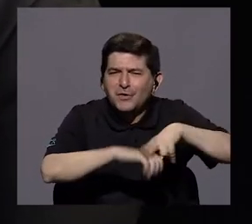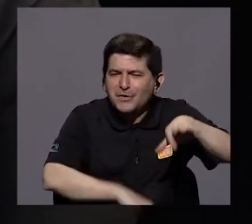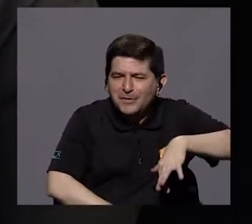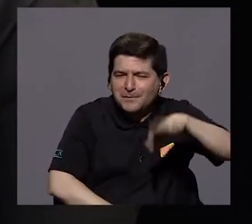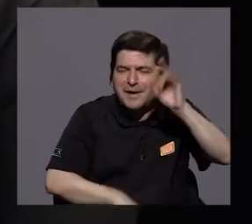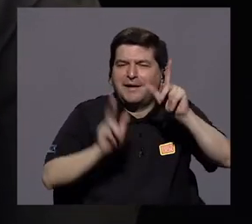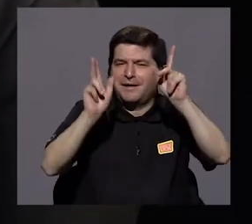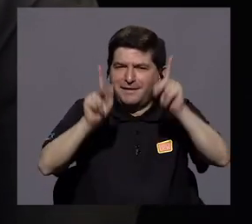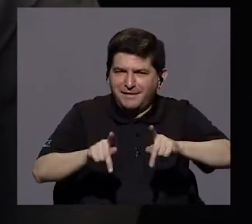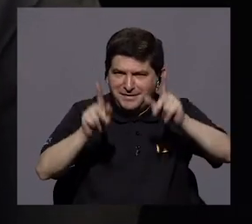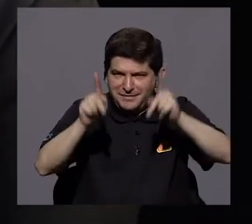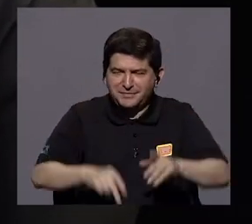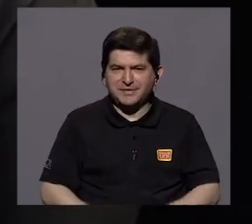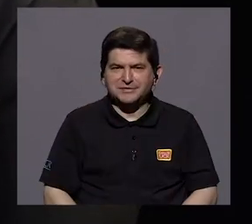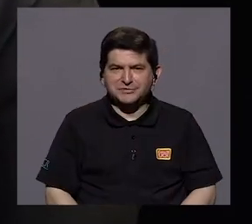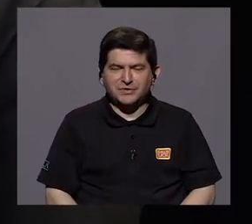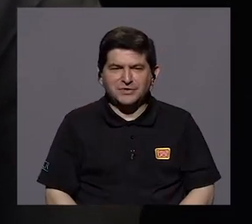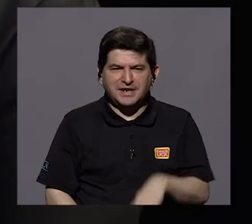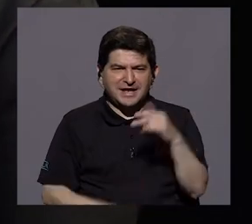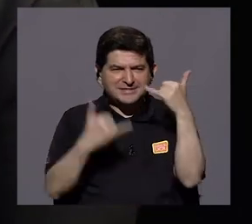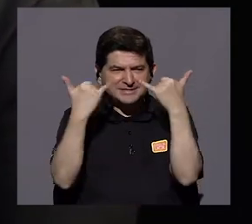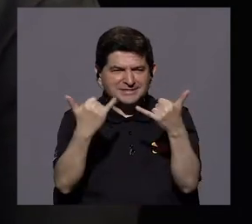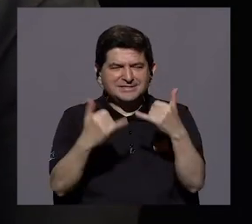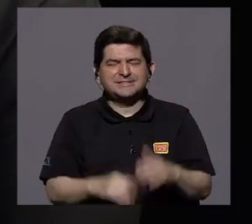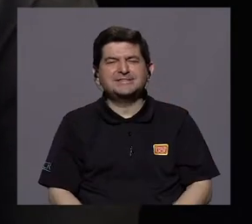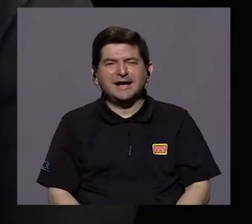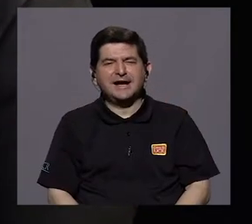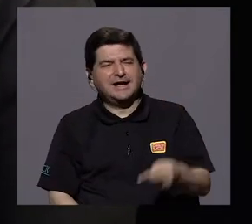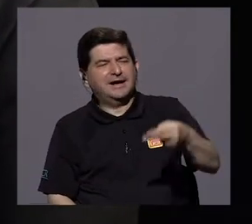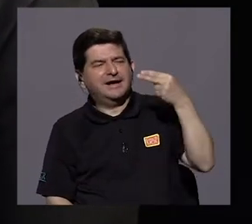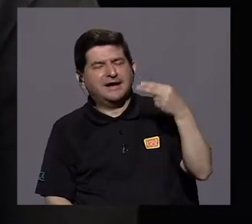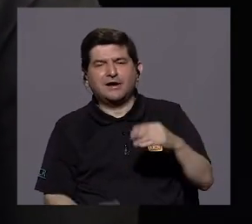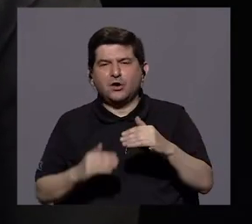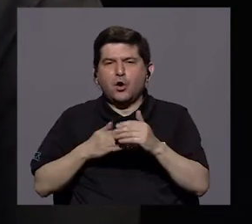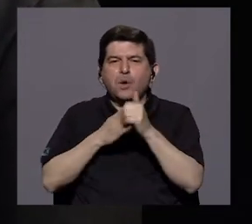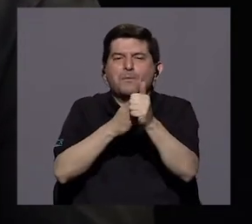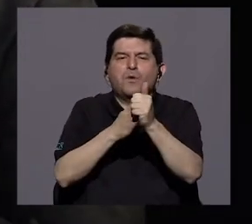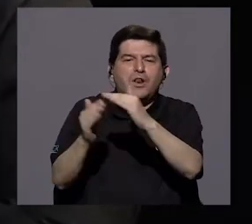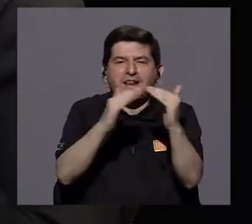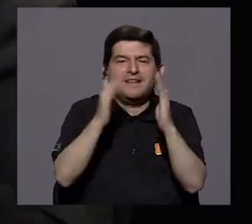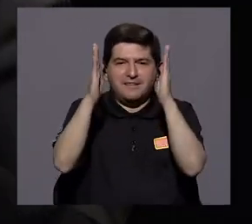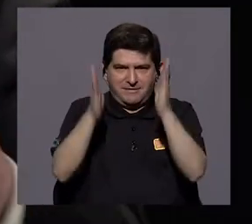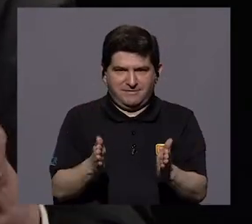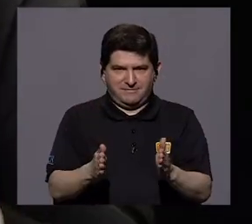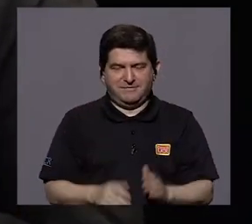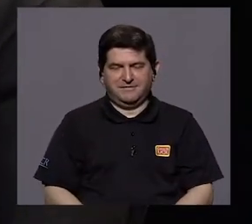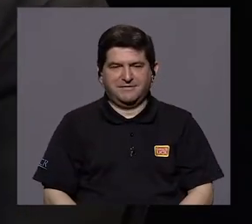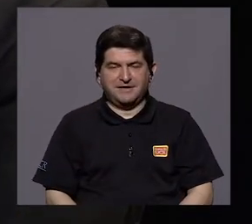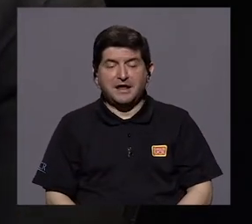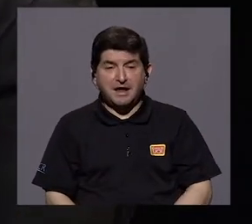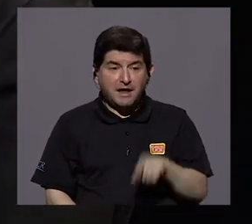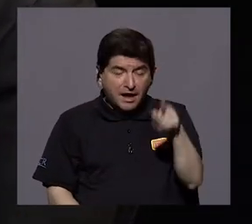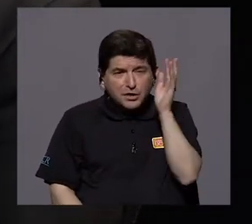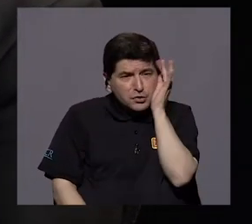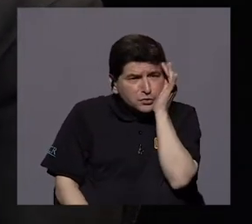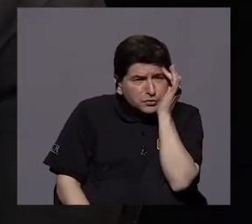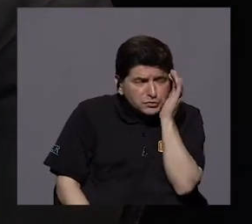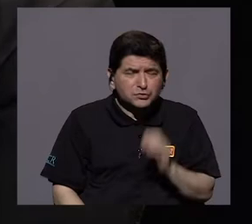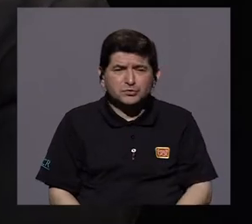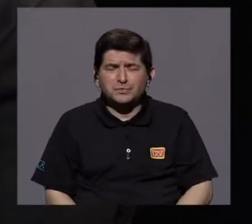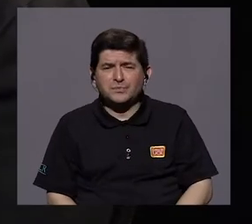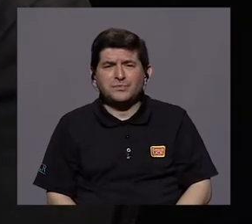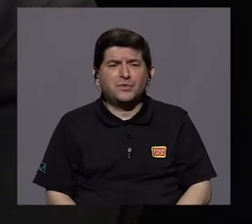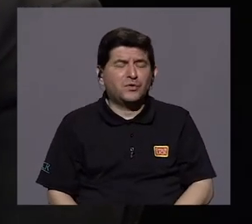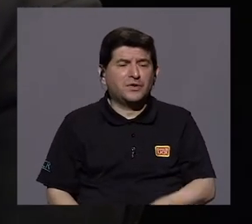Normalmente se eligen a las personas que se han destacado por ser dirigentes comunales, que se preocupan por el bienestar de